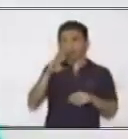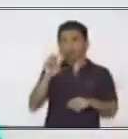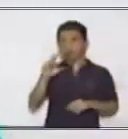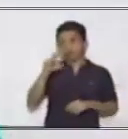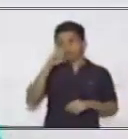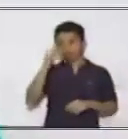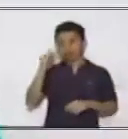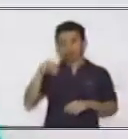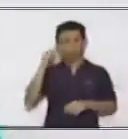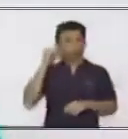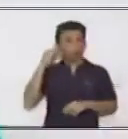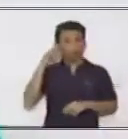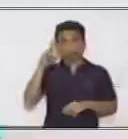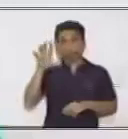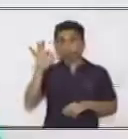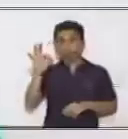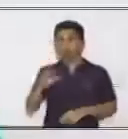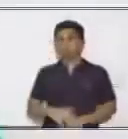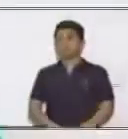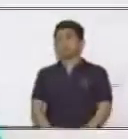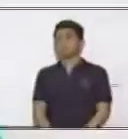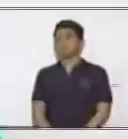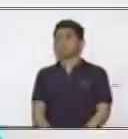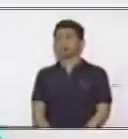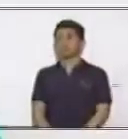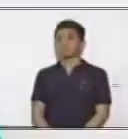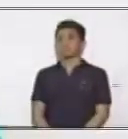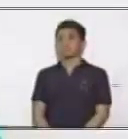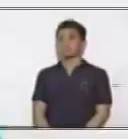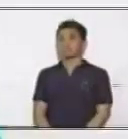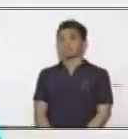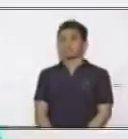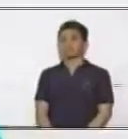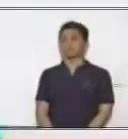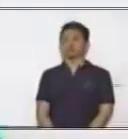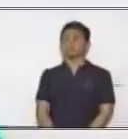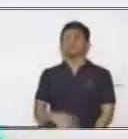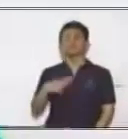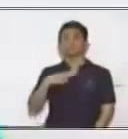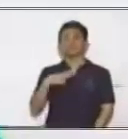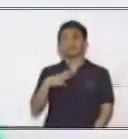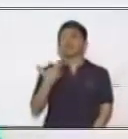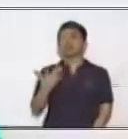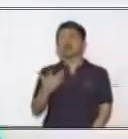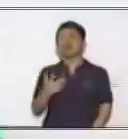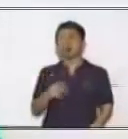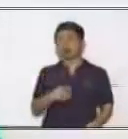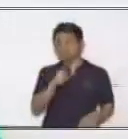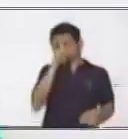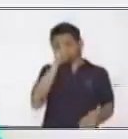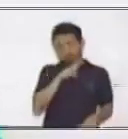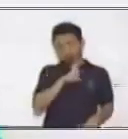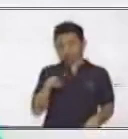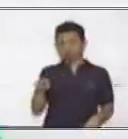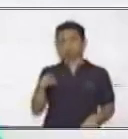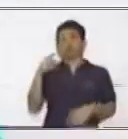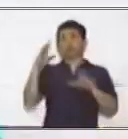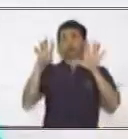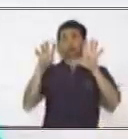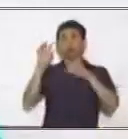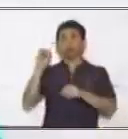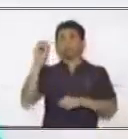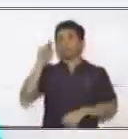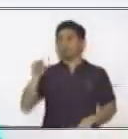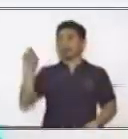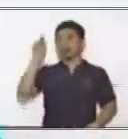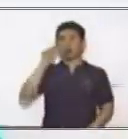rectángulo. Copiémoslo pues. Este es el rectángulo, el que tiene por lo menos uno de sus lados igual a